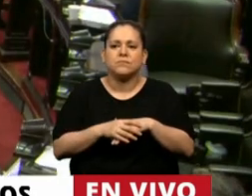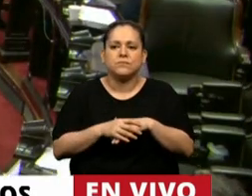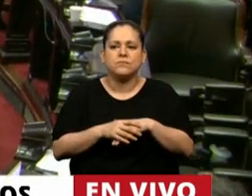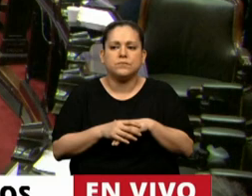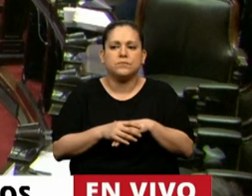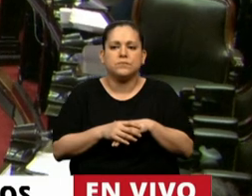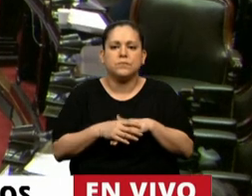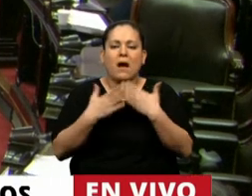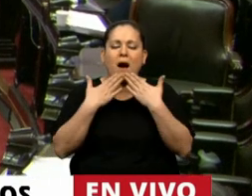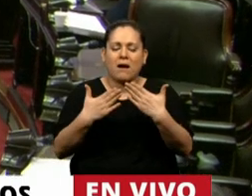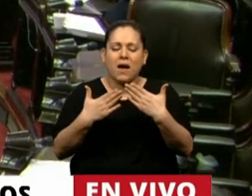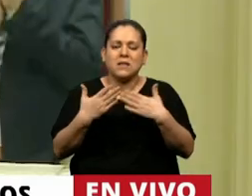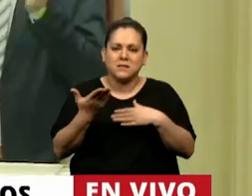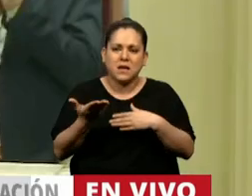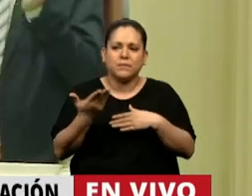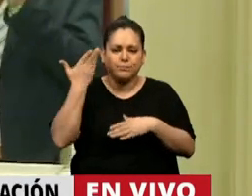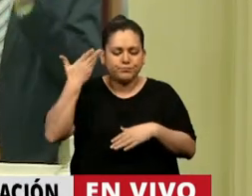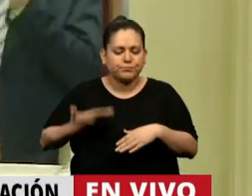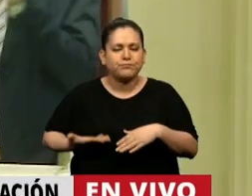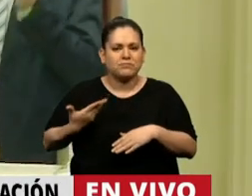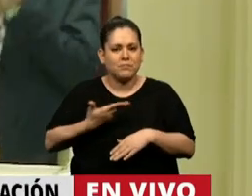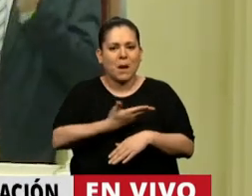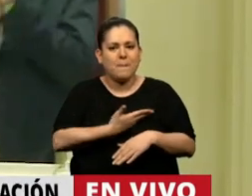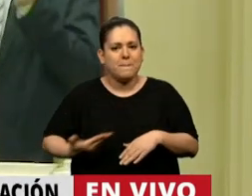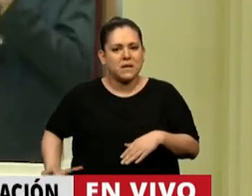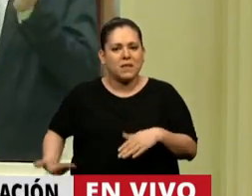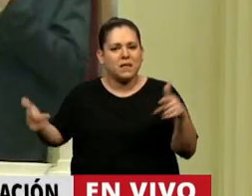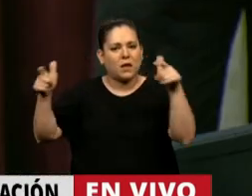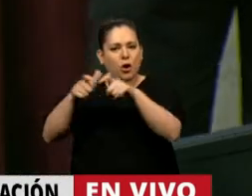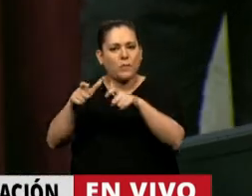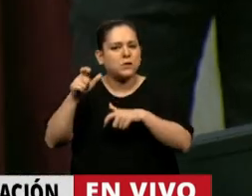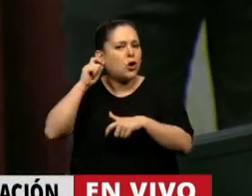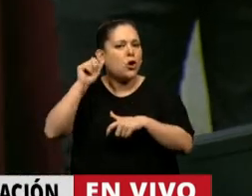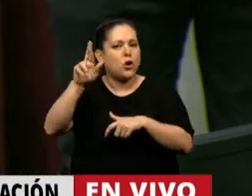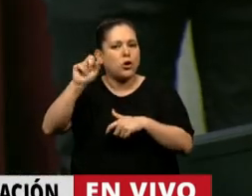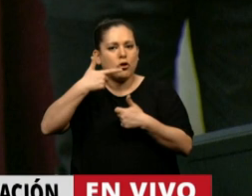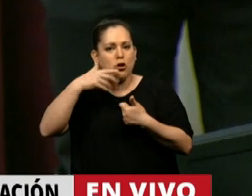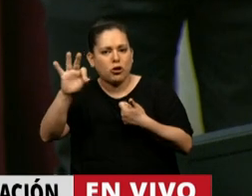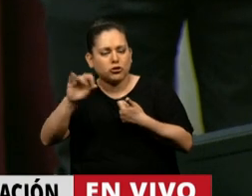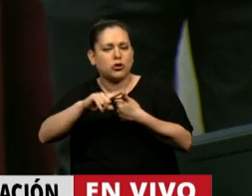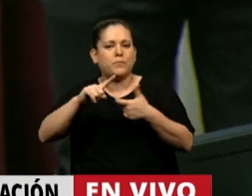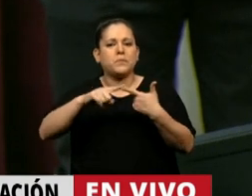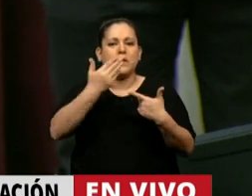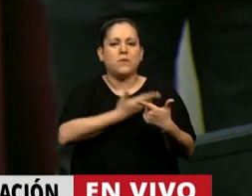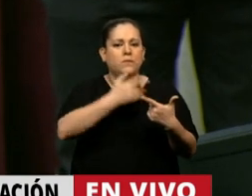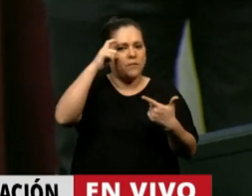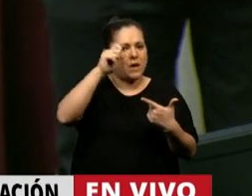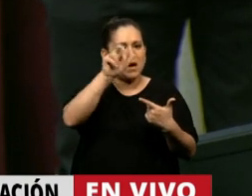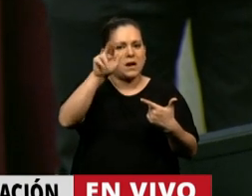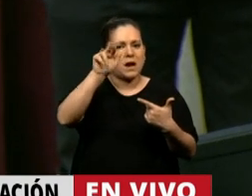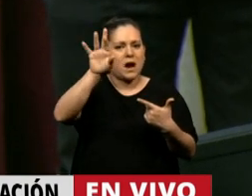agradecerles en nombre de el presidente de la comisión Leonardo groso el diputado Maximiliano ferraro y la